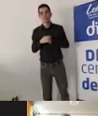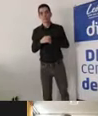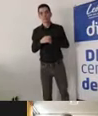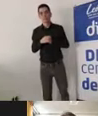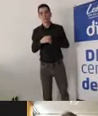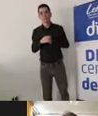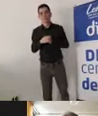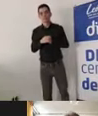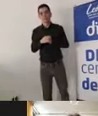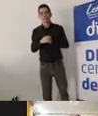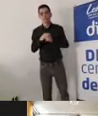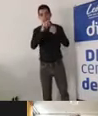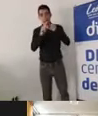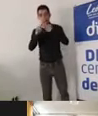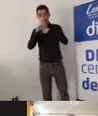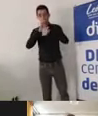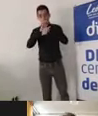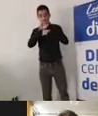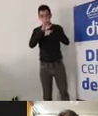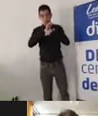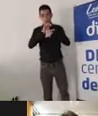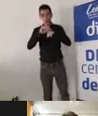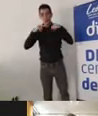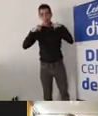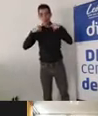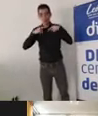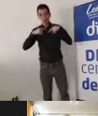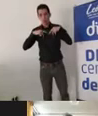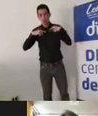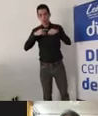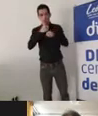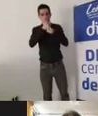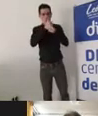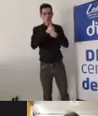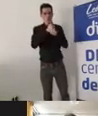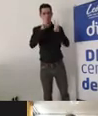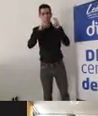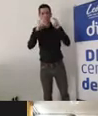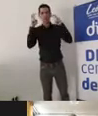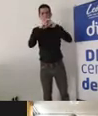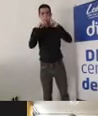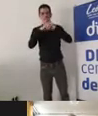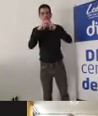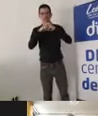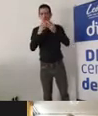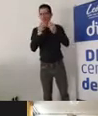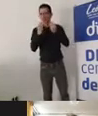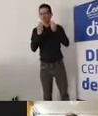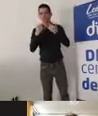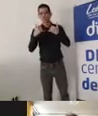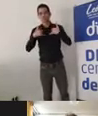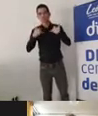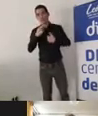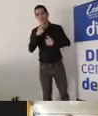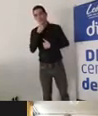jóvenes, niños y niñas entre los 0 y los 26 años de edad. Esto es una cifra dramática. Claramente tenemos que dimensionar que en